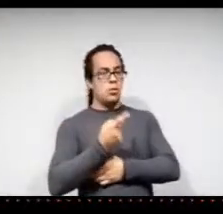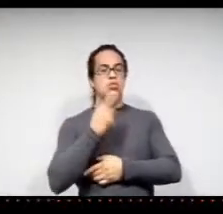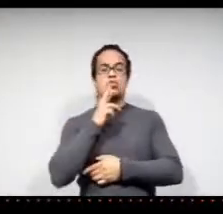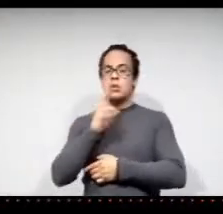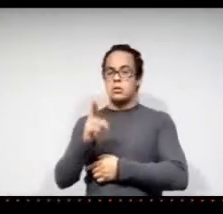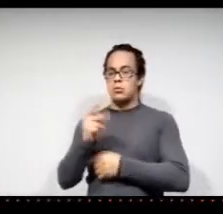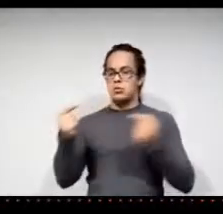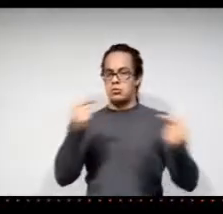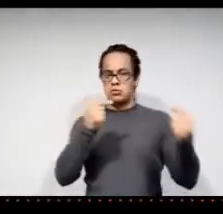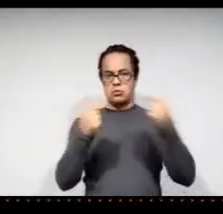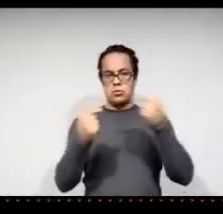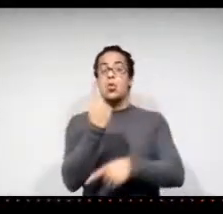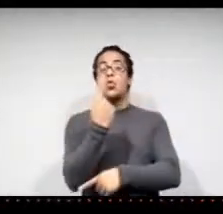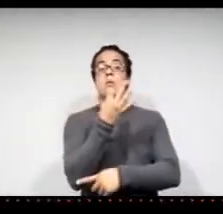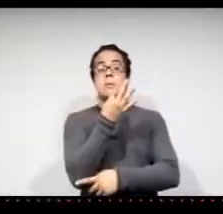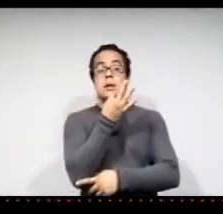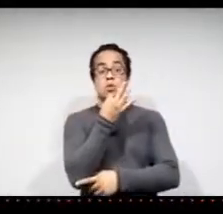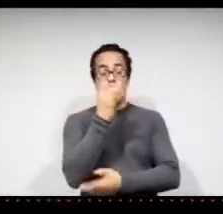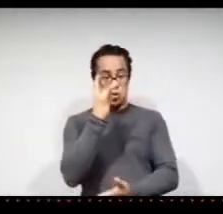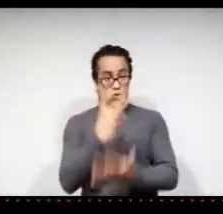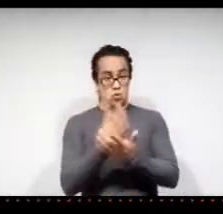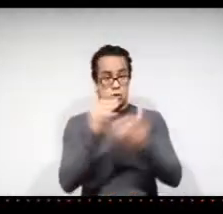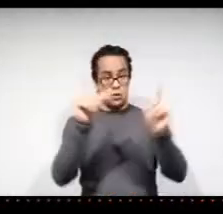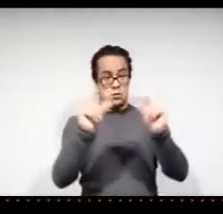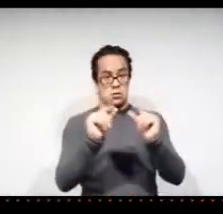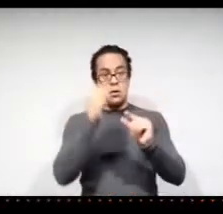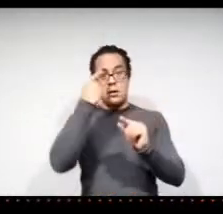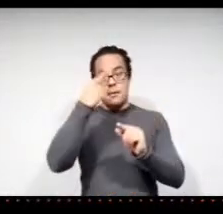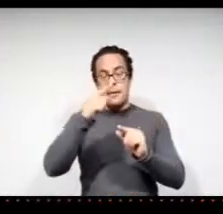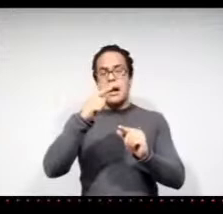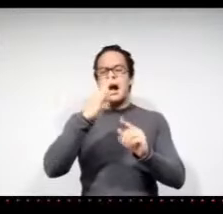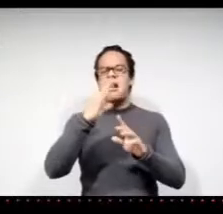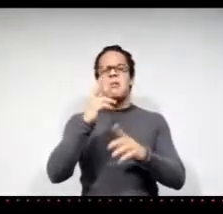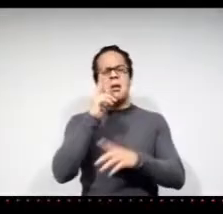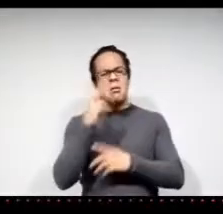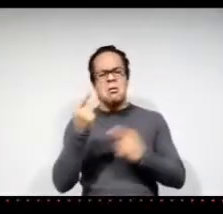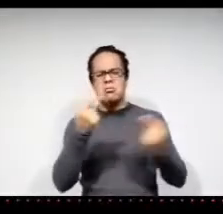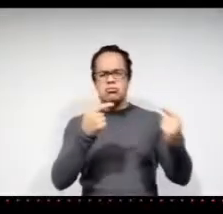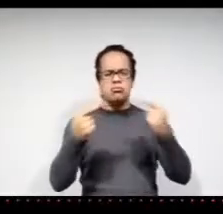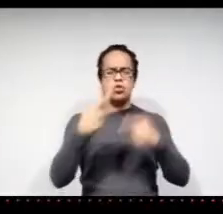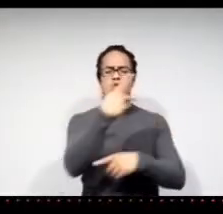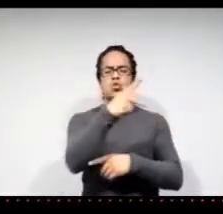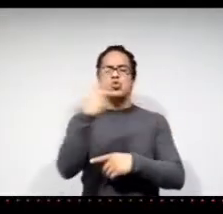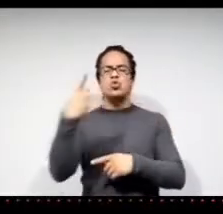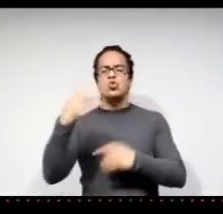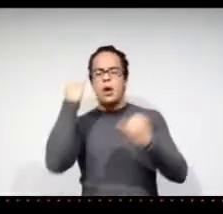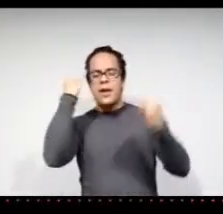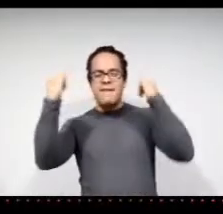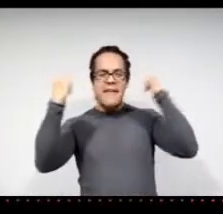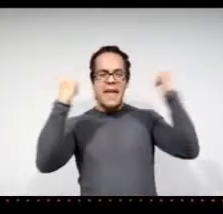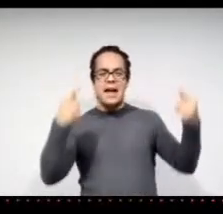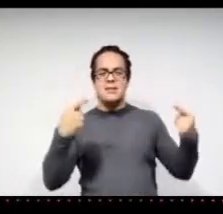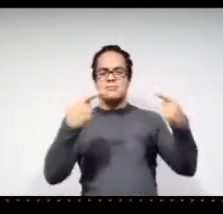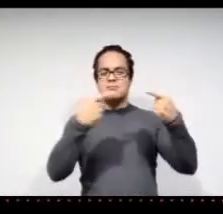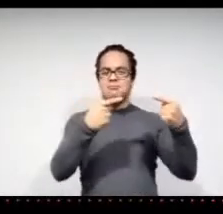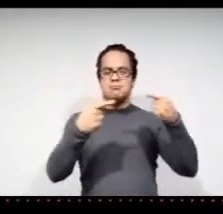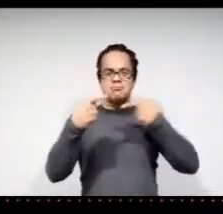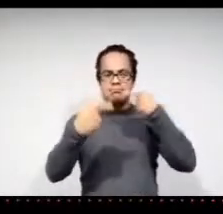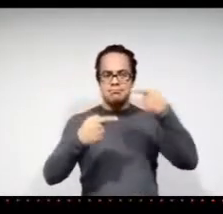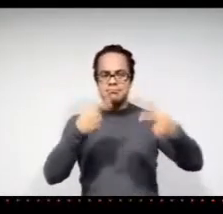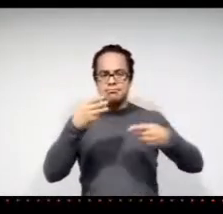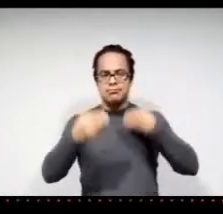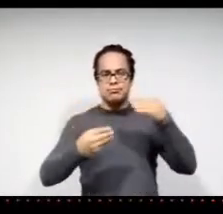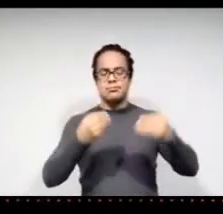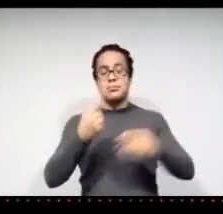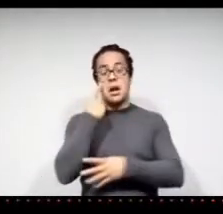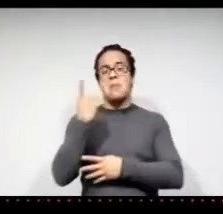minuto para poder empezar a ver cómo contrastan las ideas que nos han presentado. Entonces, no sé quién